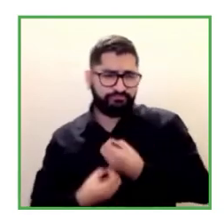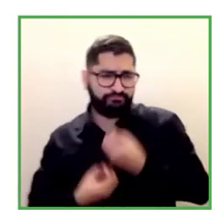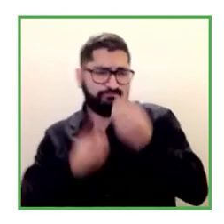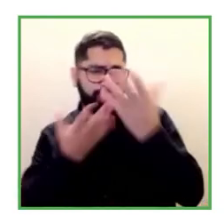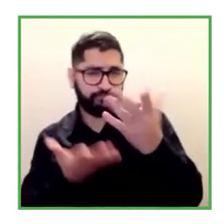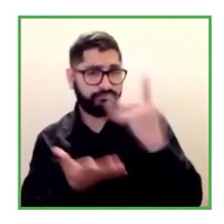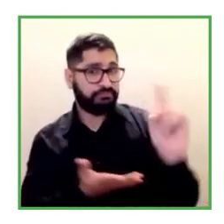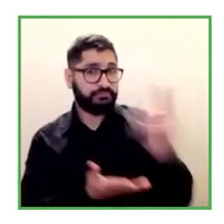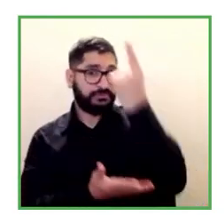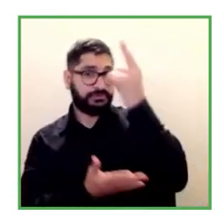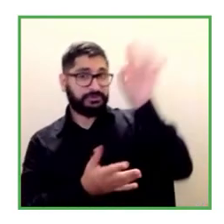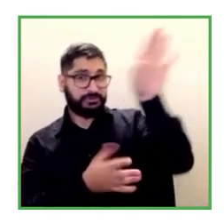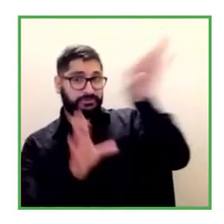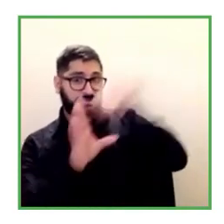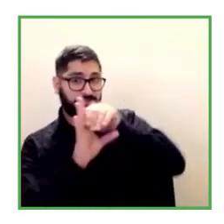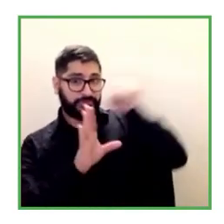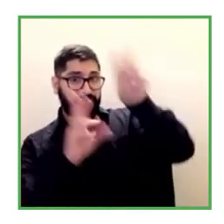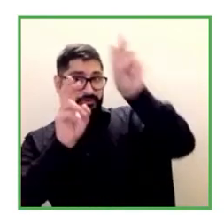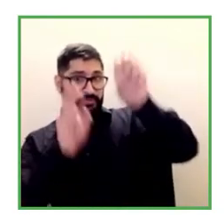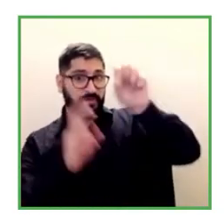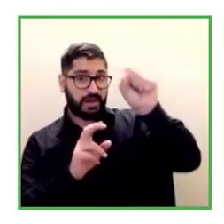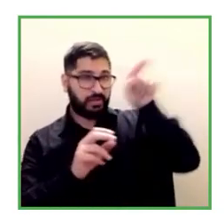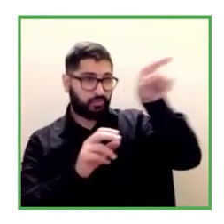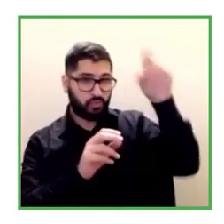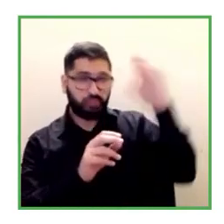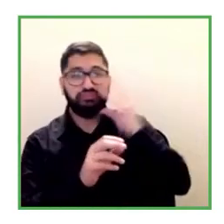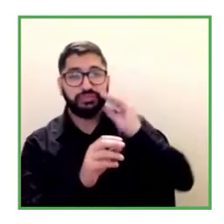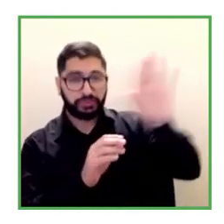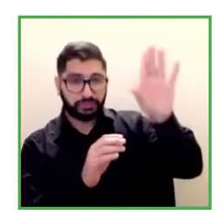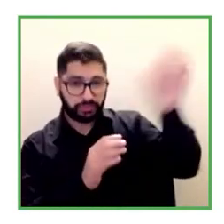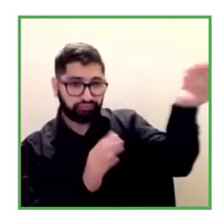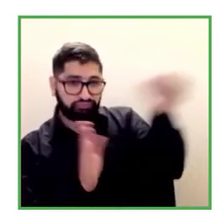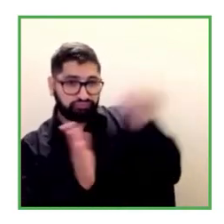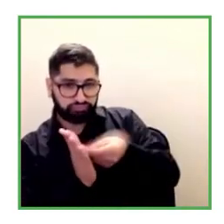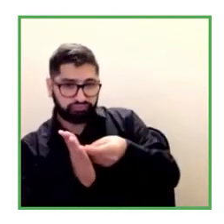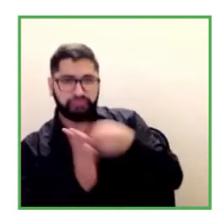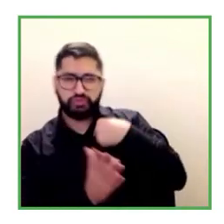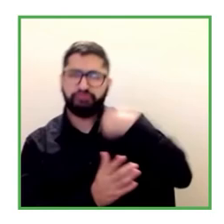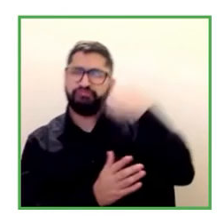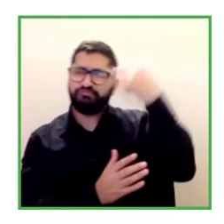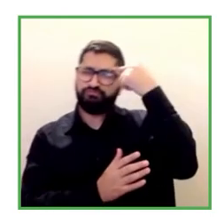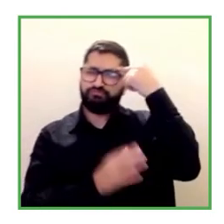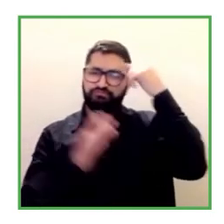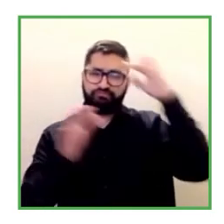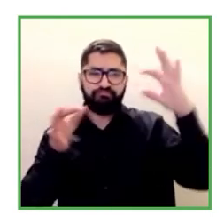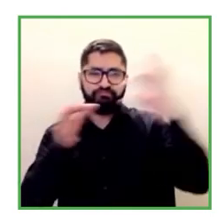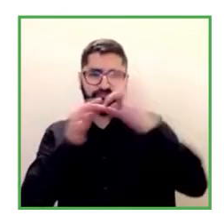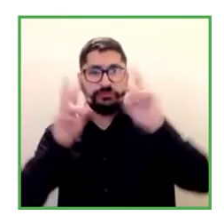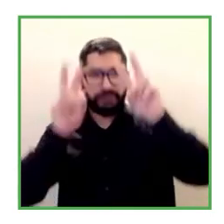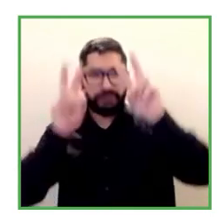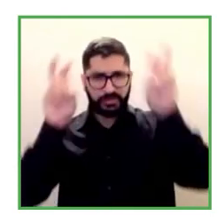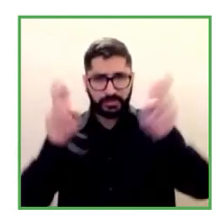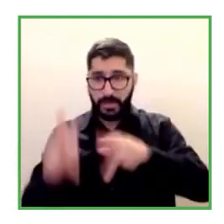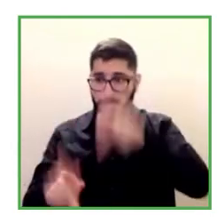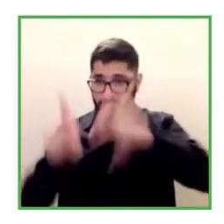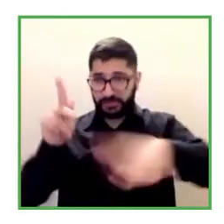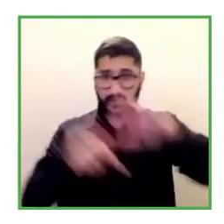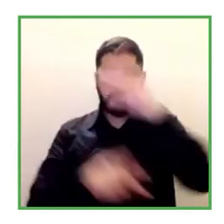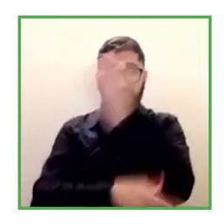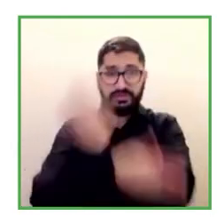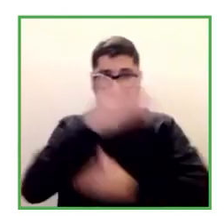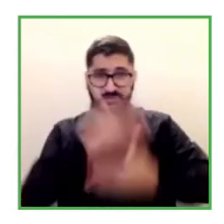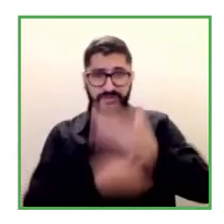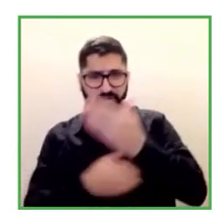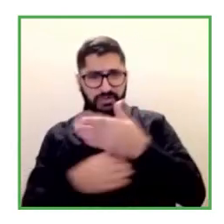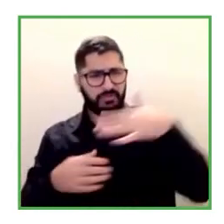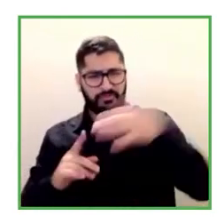su reflexión, yo creo que lo primero es considerar a las personas con discapacidad como los protagonistas de todo este proceso,